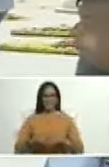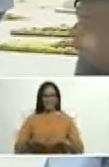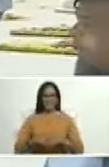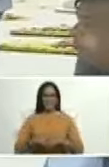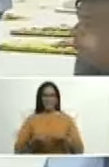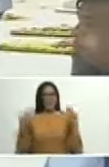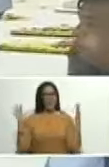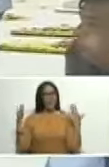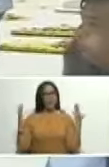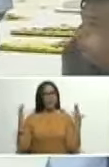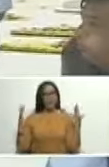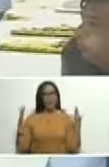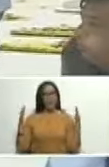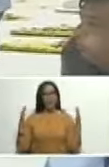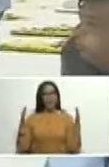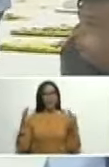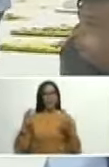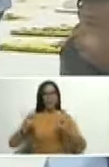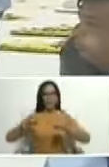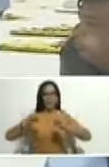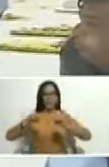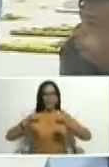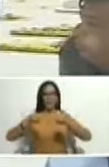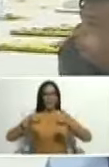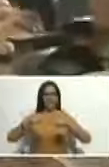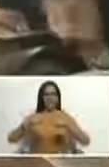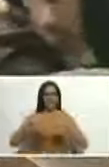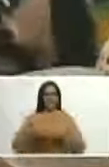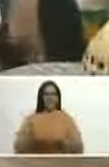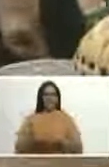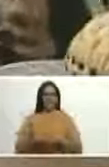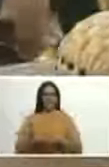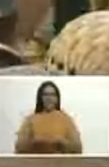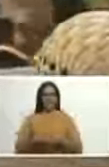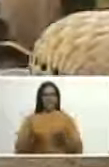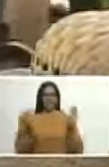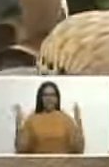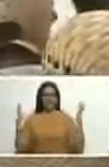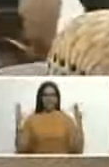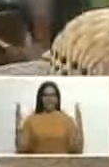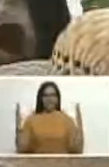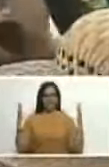Un aplauso a los motorizados y a las motorizadas.